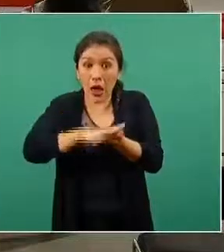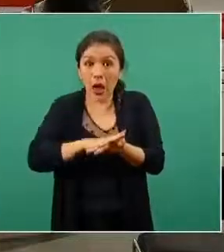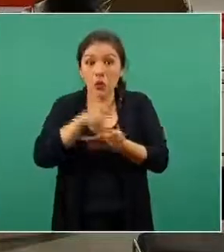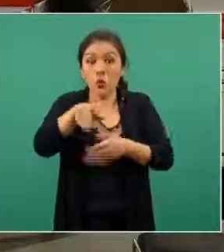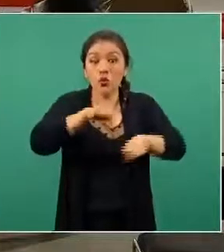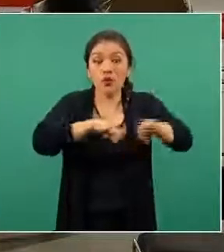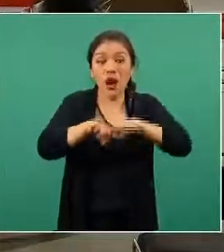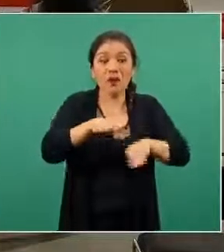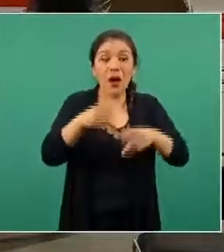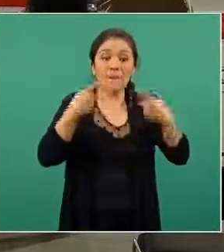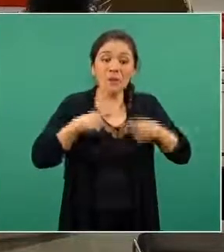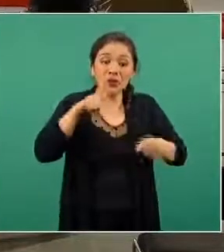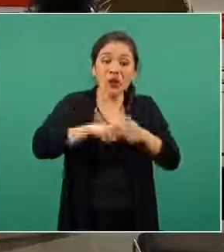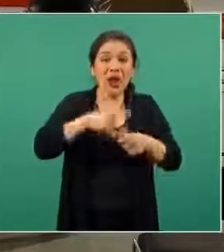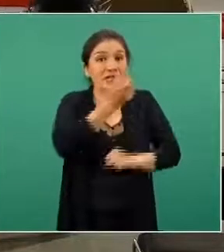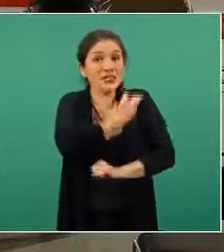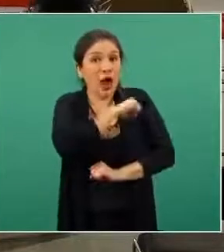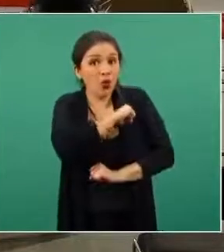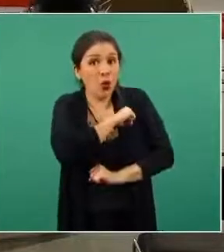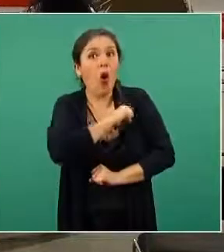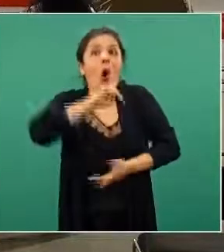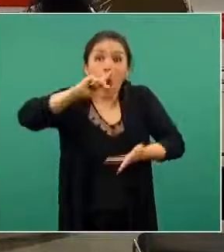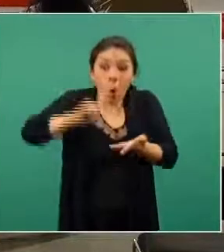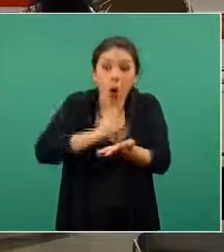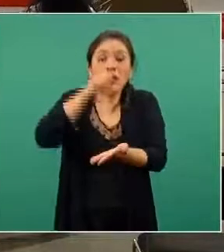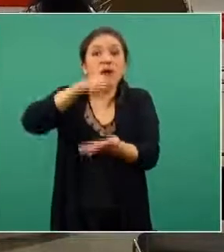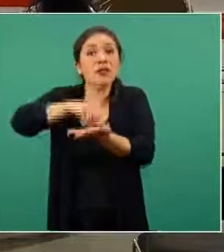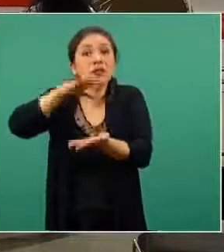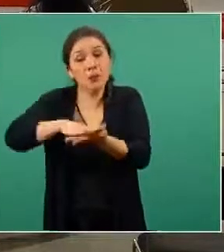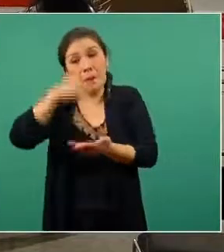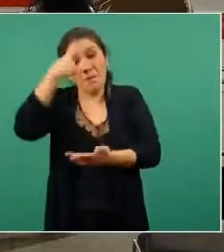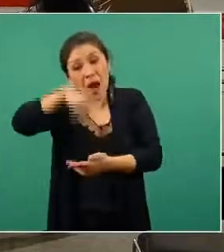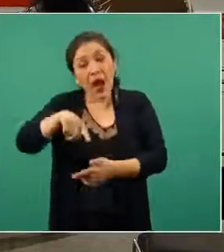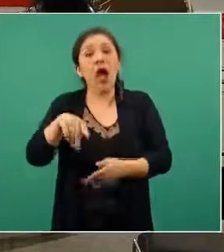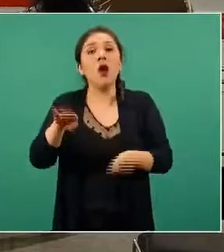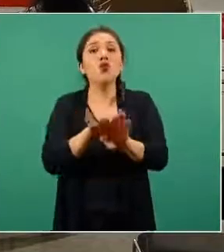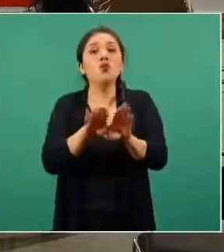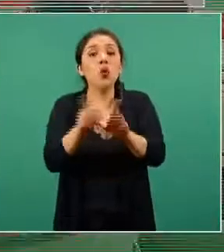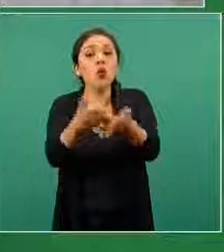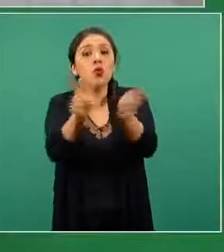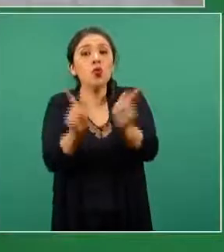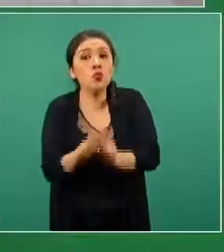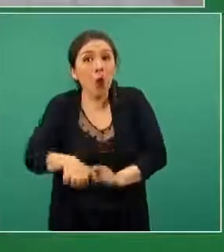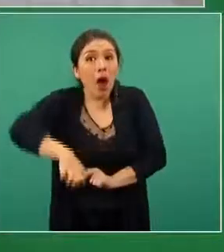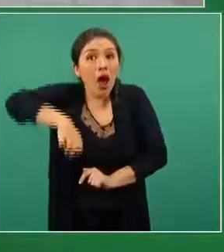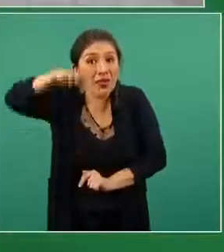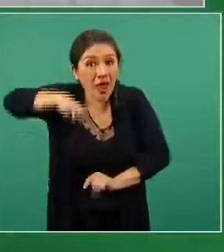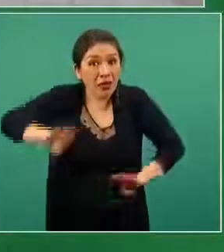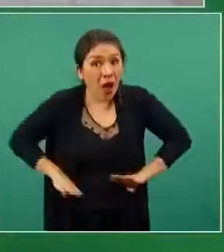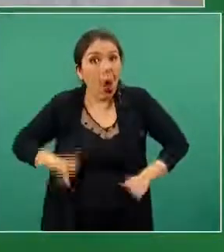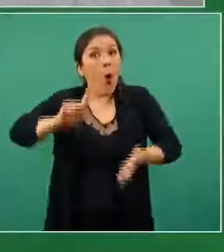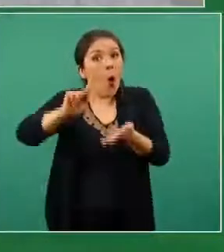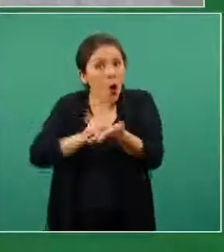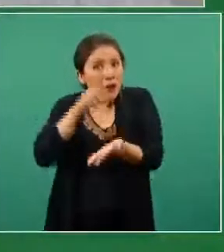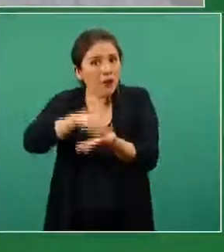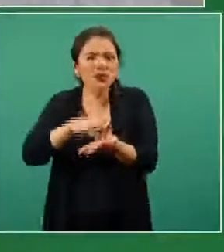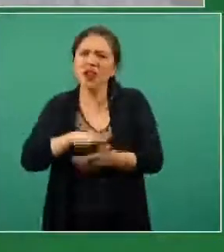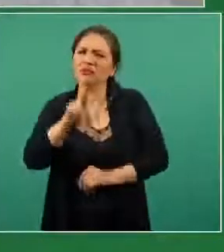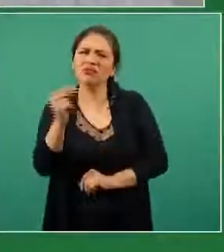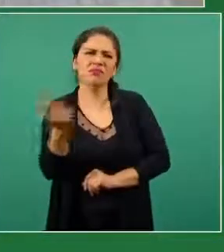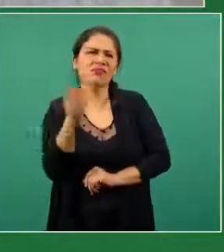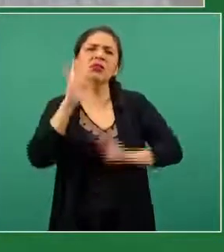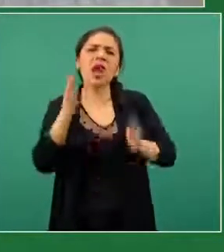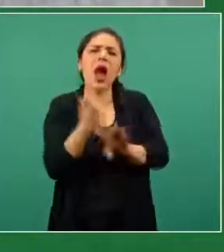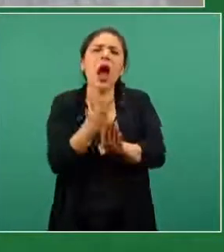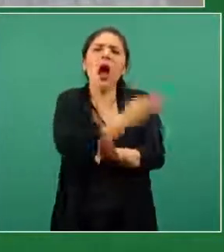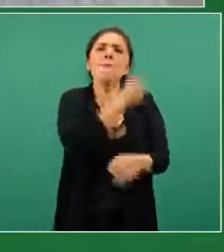como trabajadores de la salud, no necesitan volver a registrarse como personas de 50 años o más, porque ya el primer